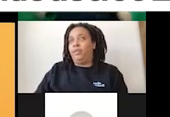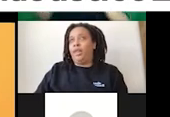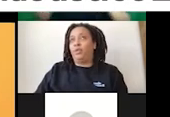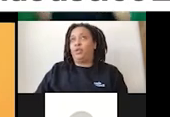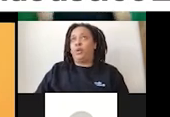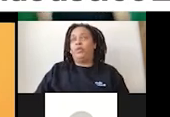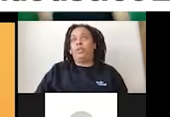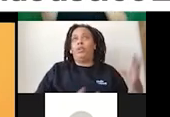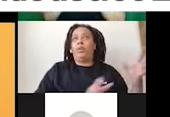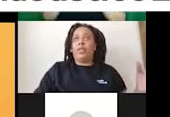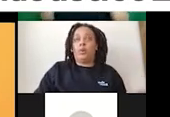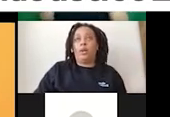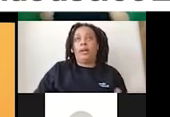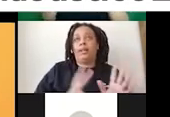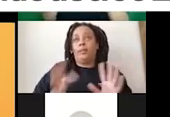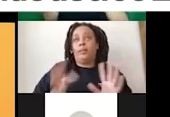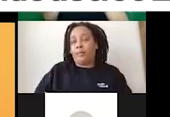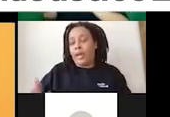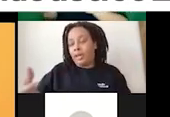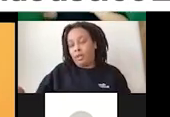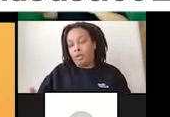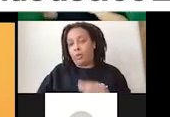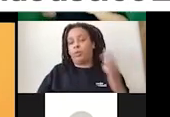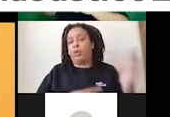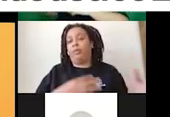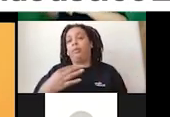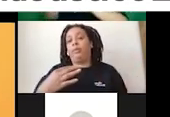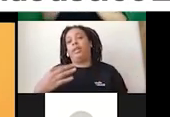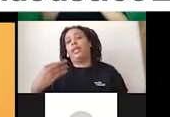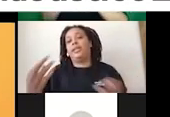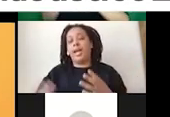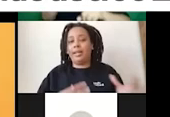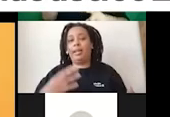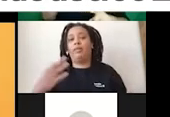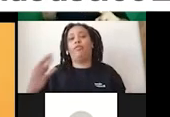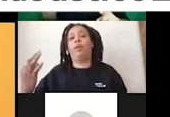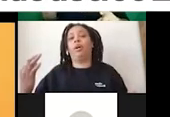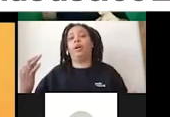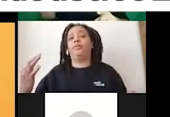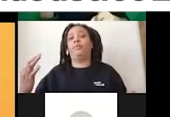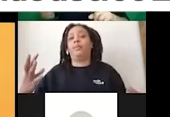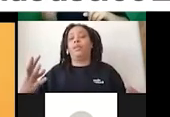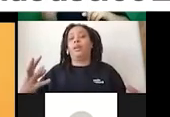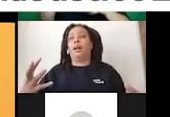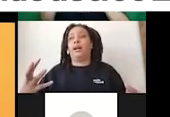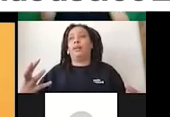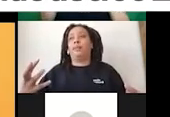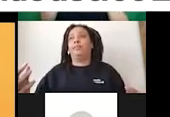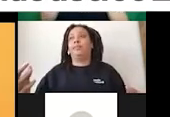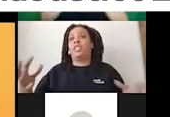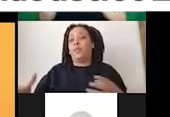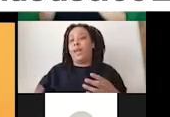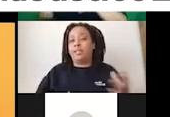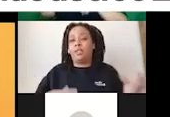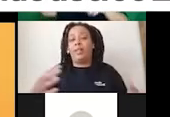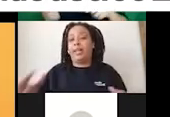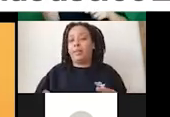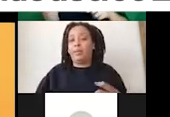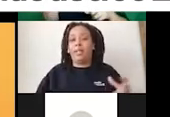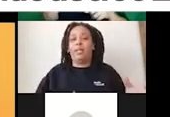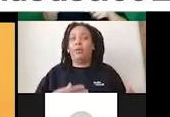de esta organización la ues org y las panteras negras estaban